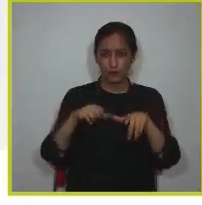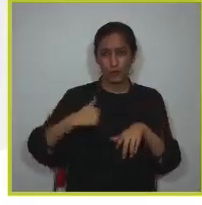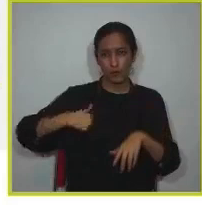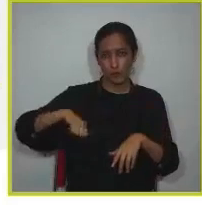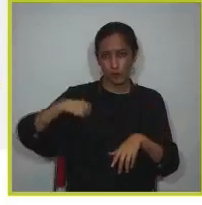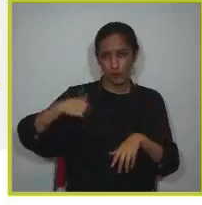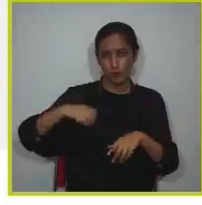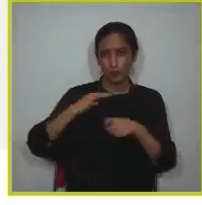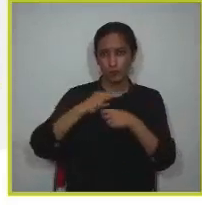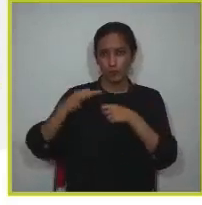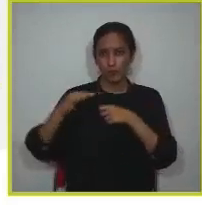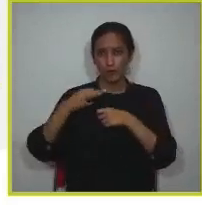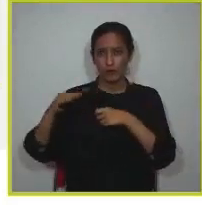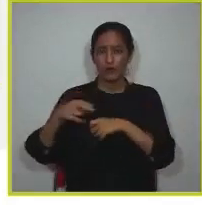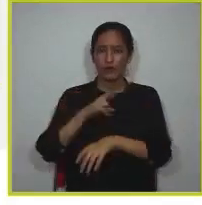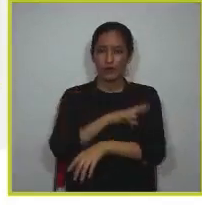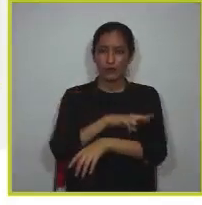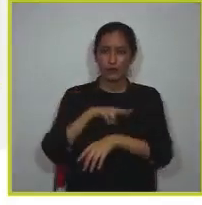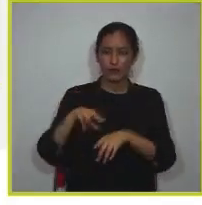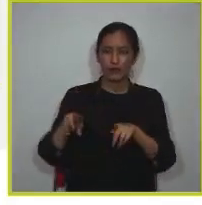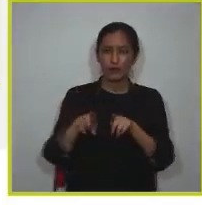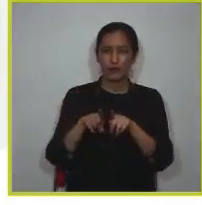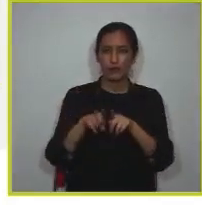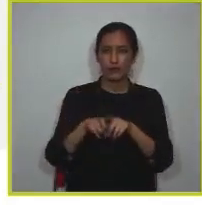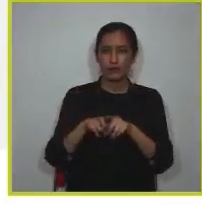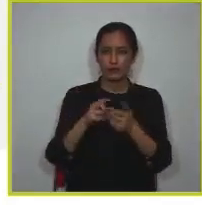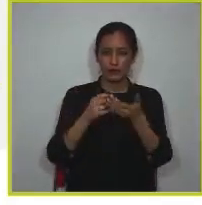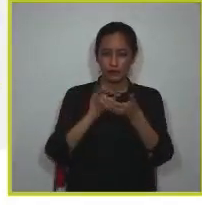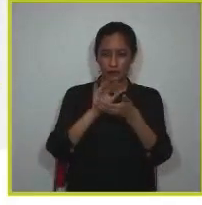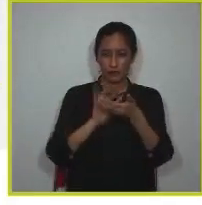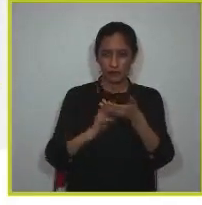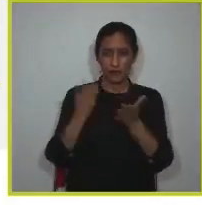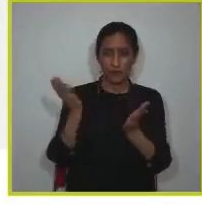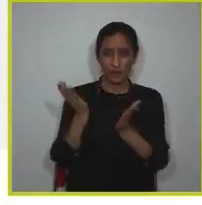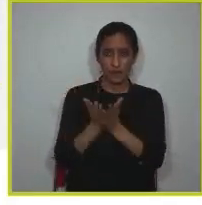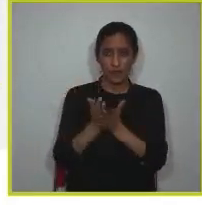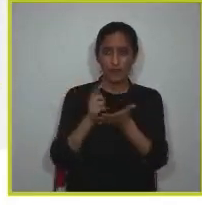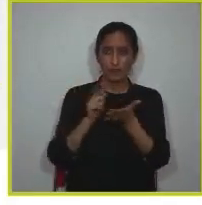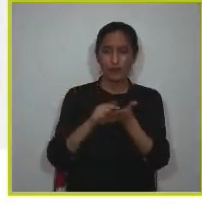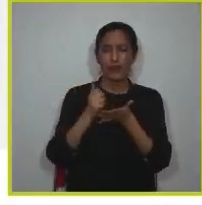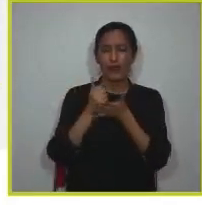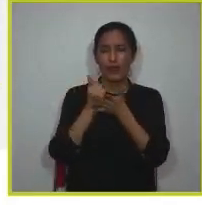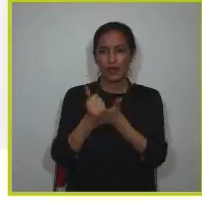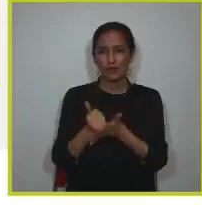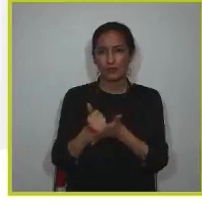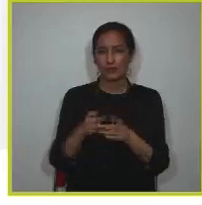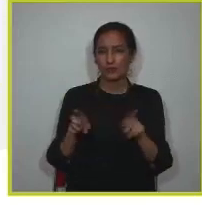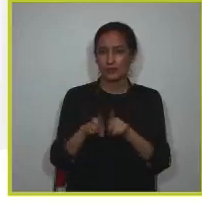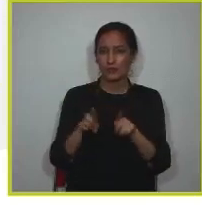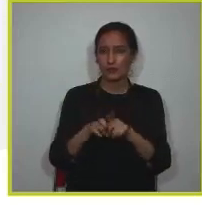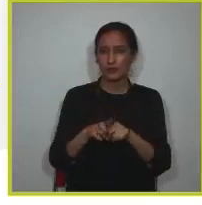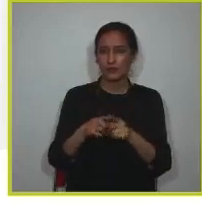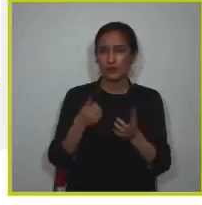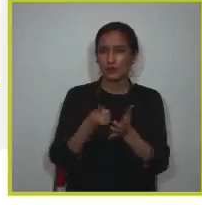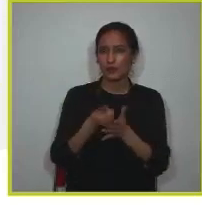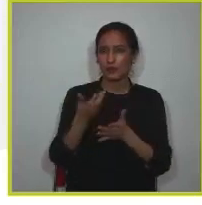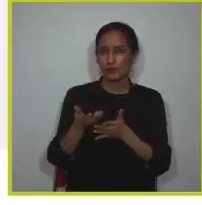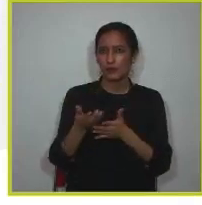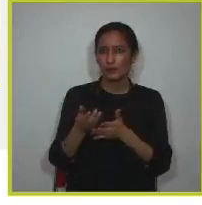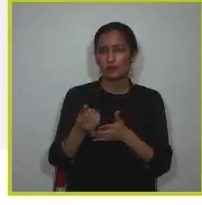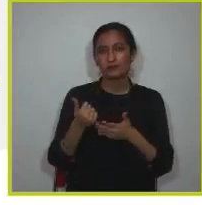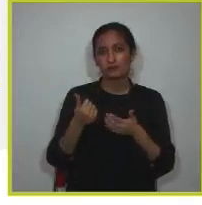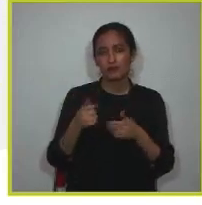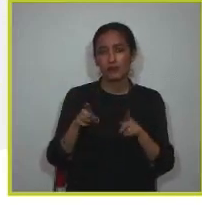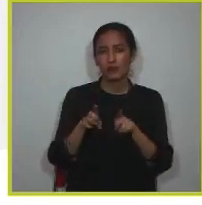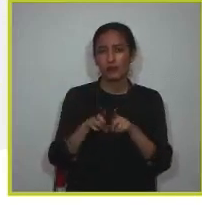municipalidades provinciales y distritales la calculadora de multas le facilita esa labor técnica de determinación de la multa óptima